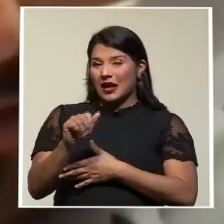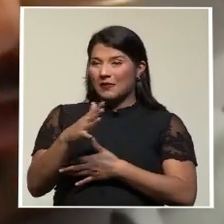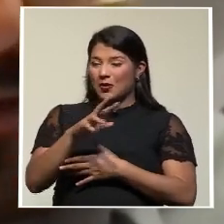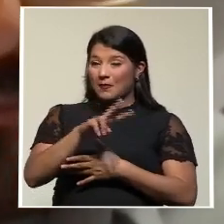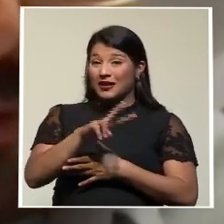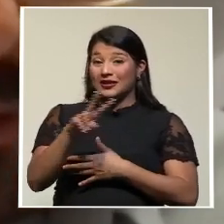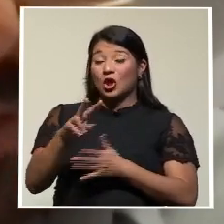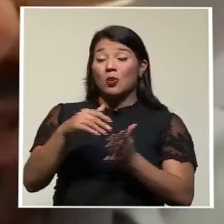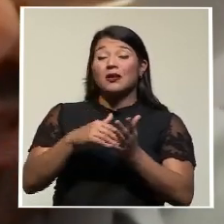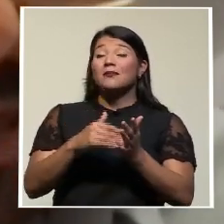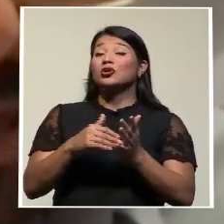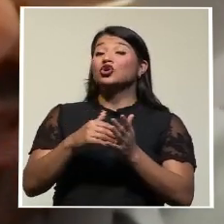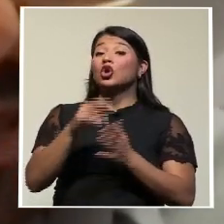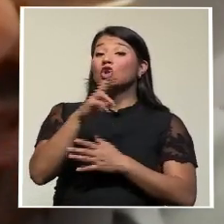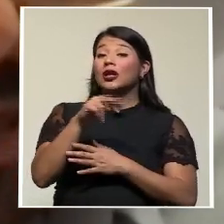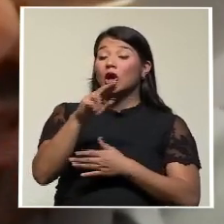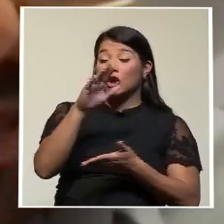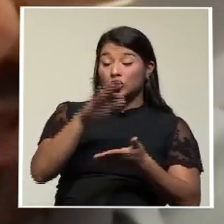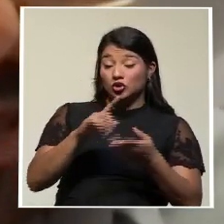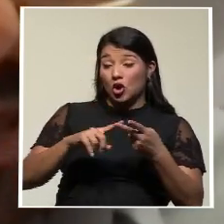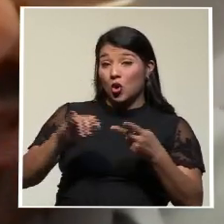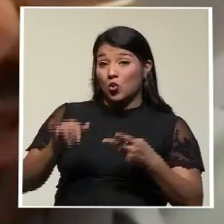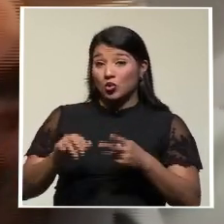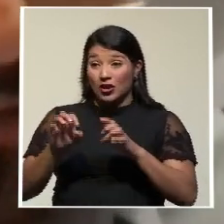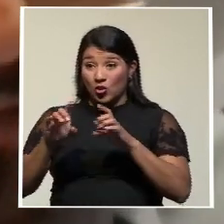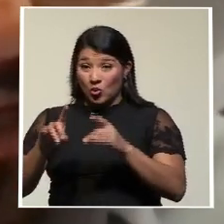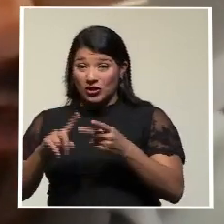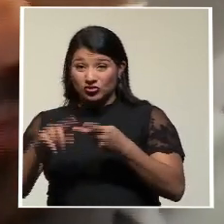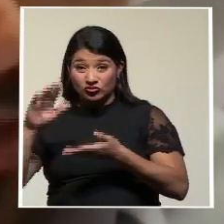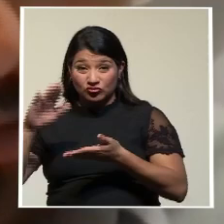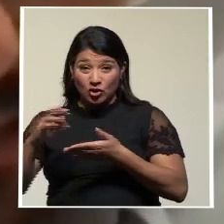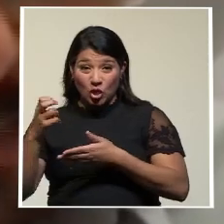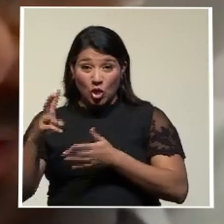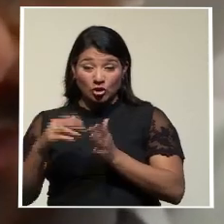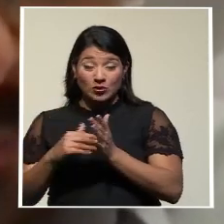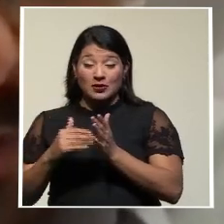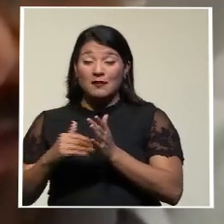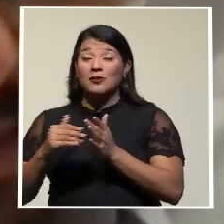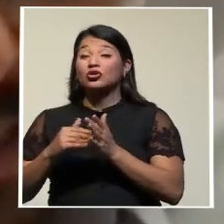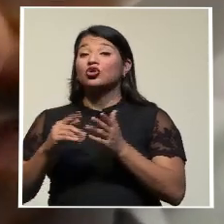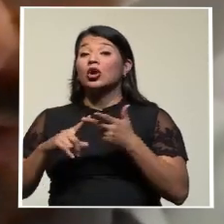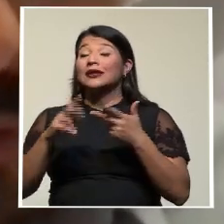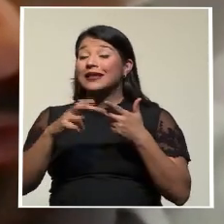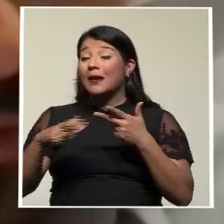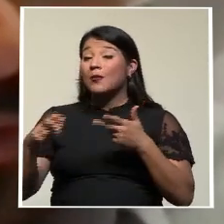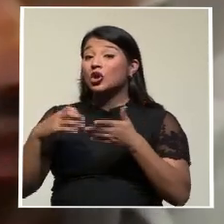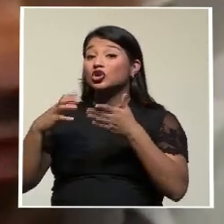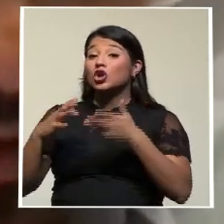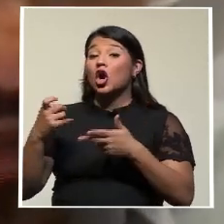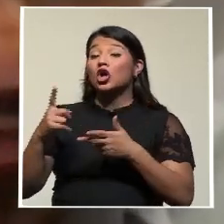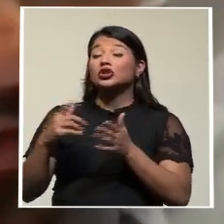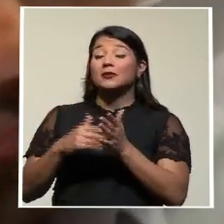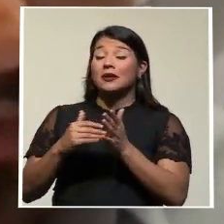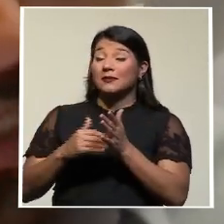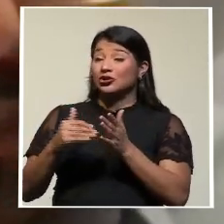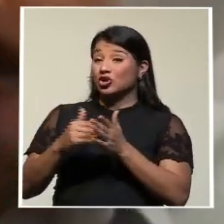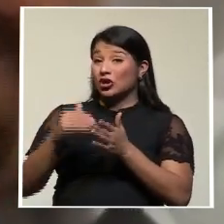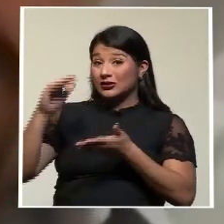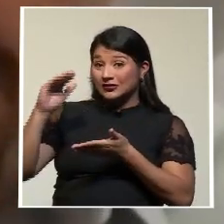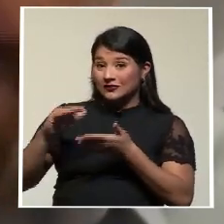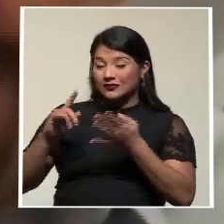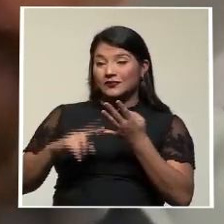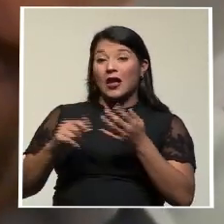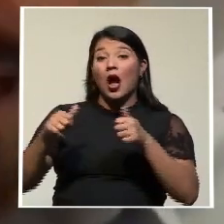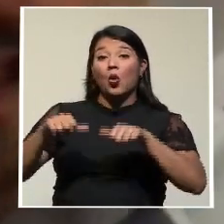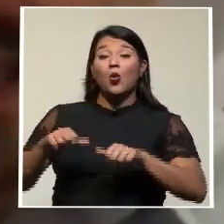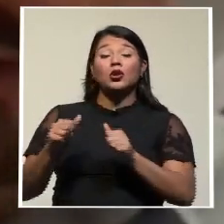colones, en fondos para las juntas de educación 12.000 millones, en el programa de transporte estudiantil 11.000 millones, en el convenio